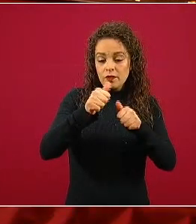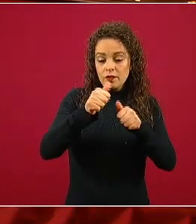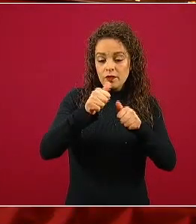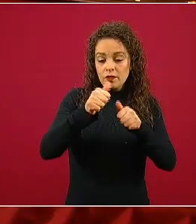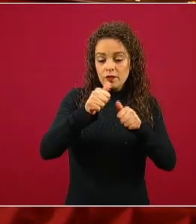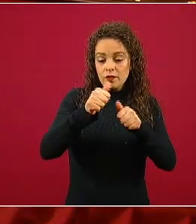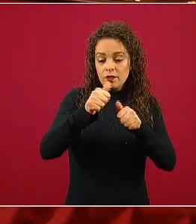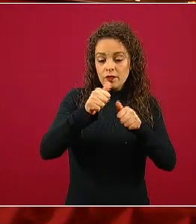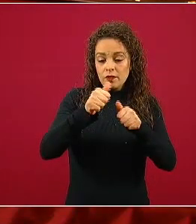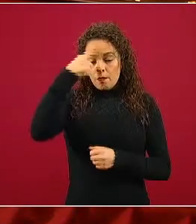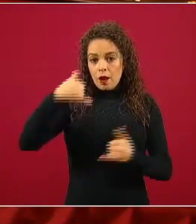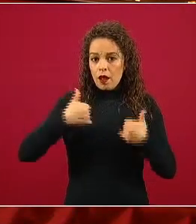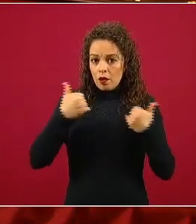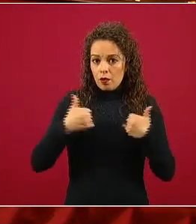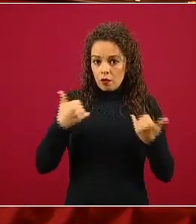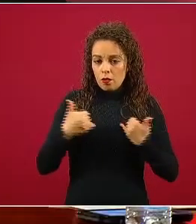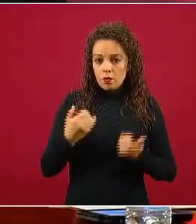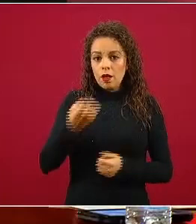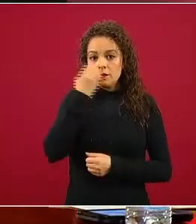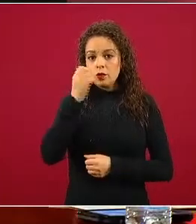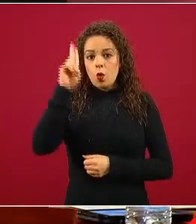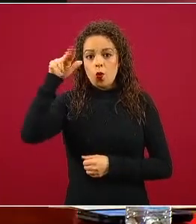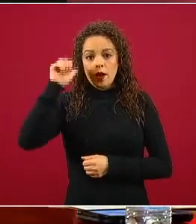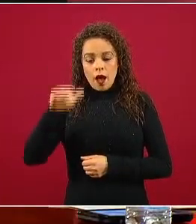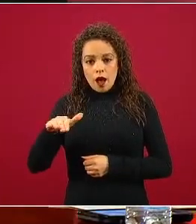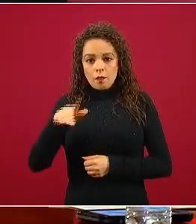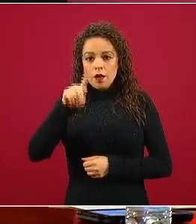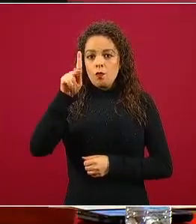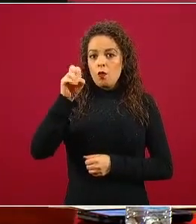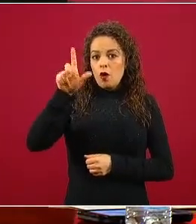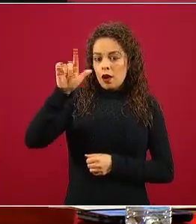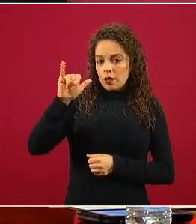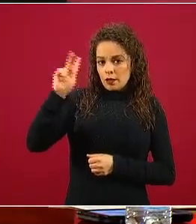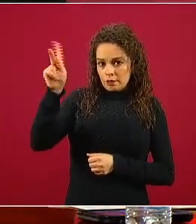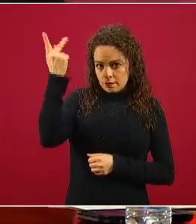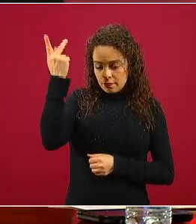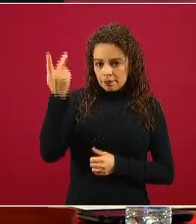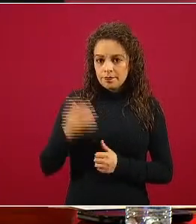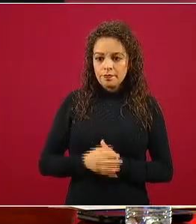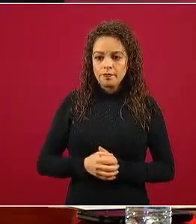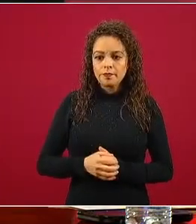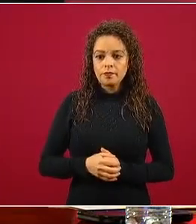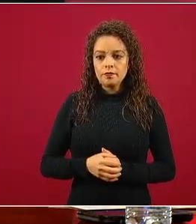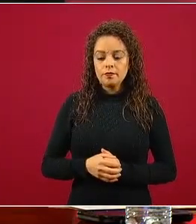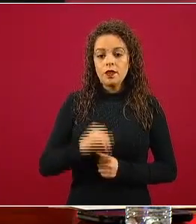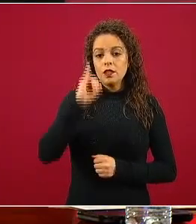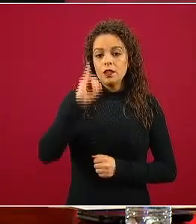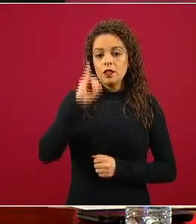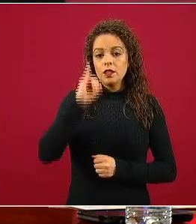Juvenil, la UNAM, el Instituto Politécnico Nacional, el Instituto Nacional Psiquiatría Ramón de la Fuente